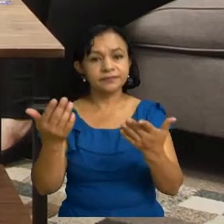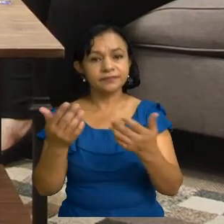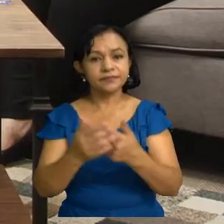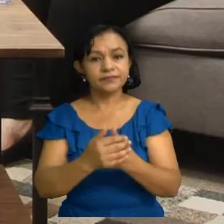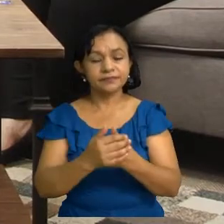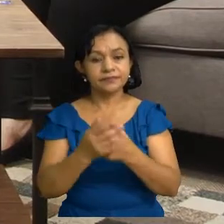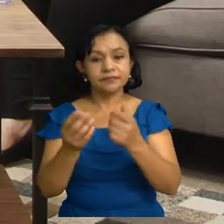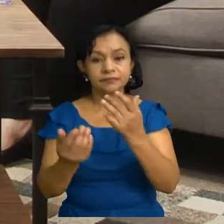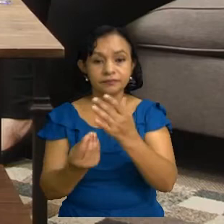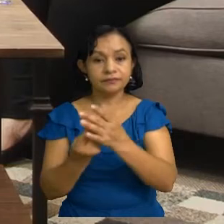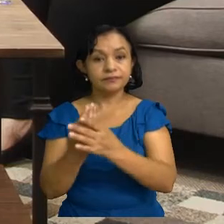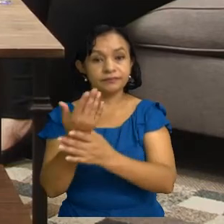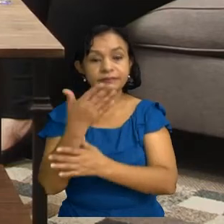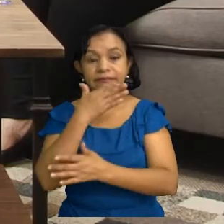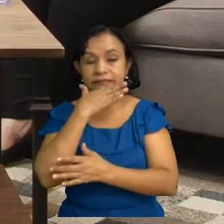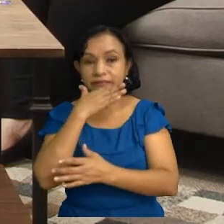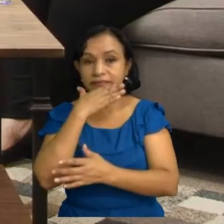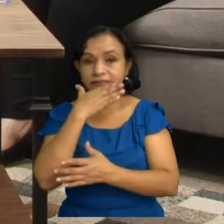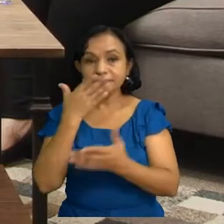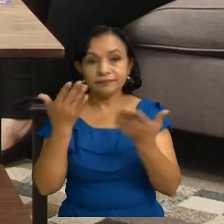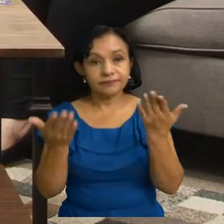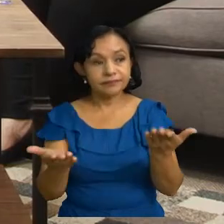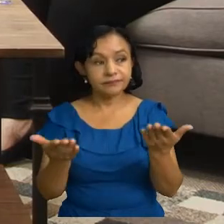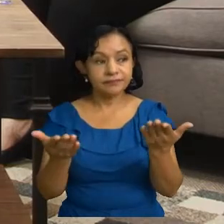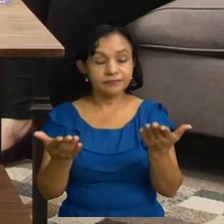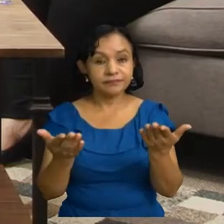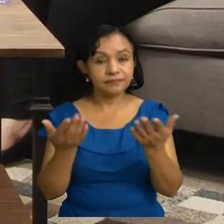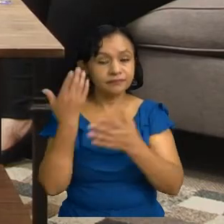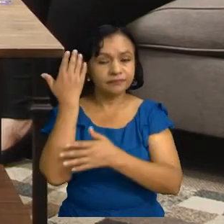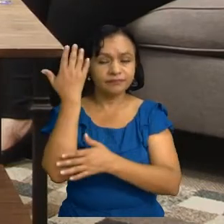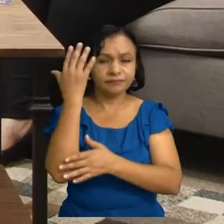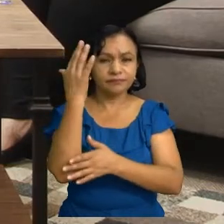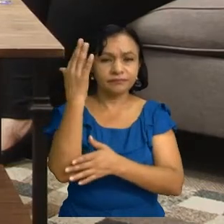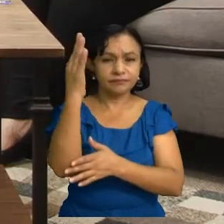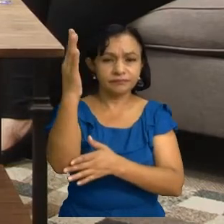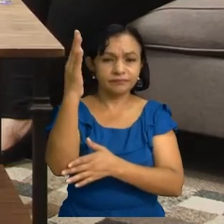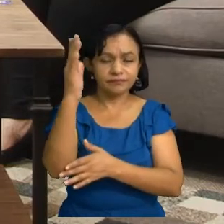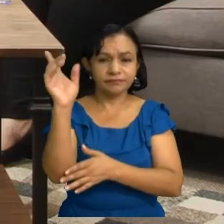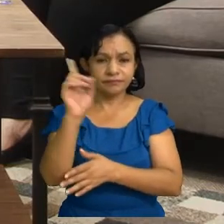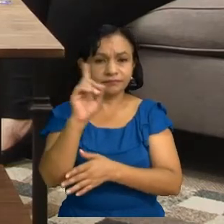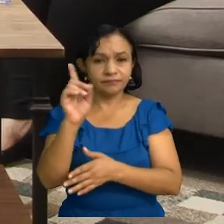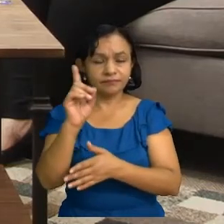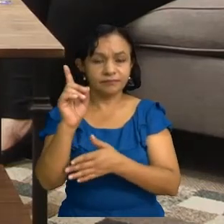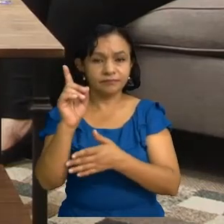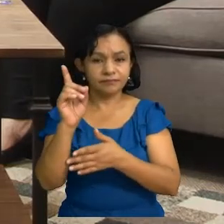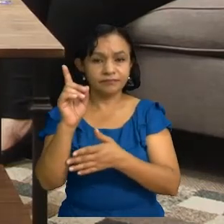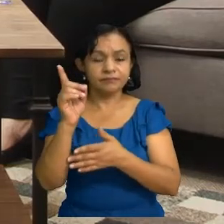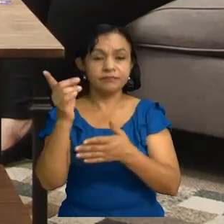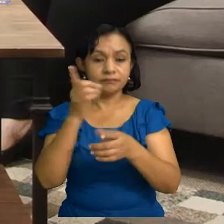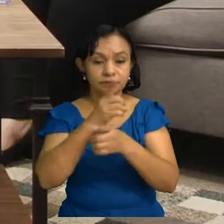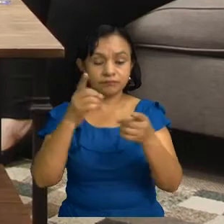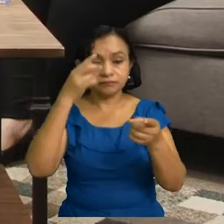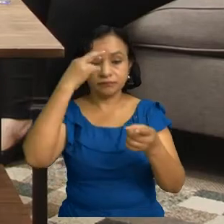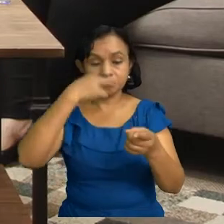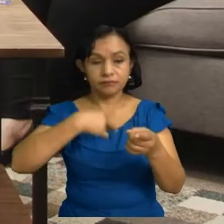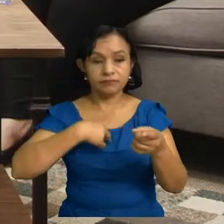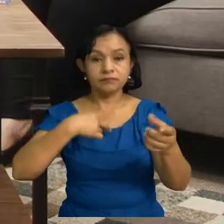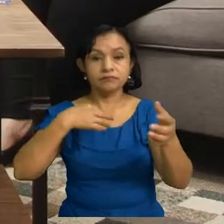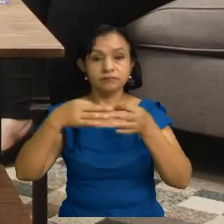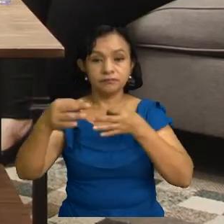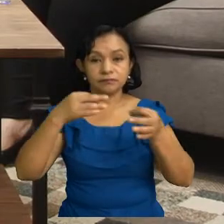regeneración se ve afectada pero que el bosque en sí no berra pues nosotros que queremos ser responsables también